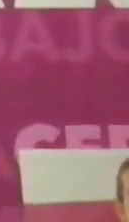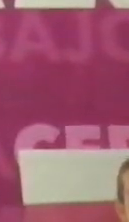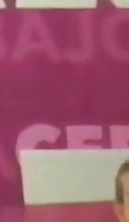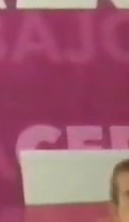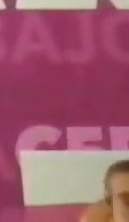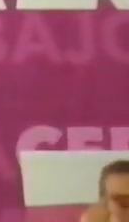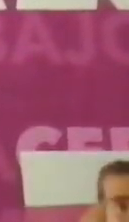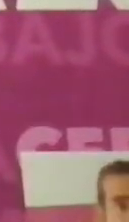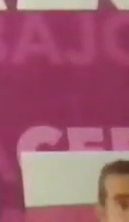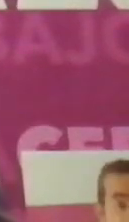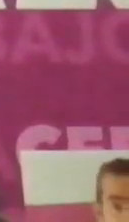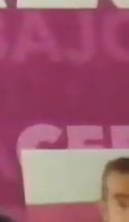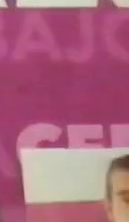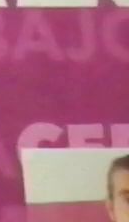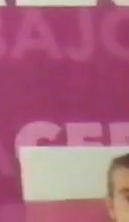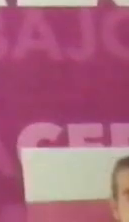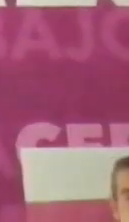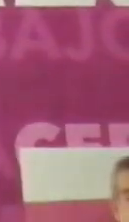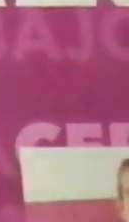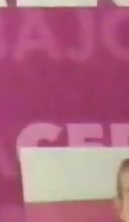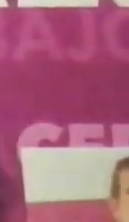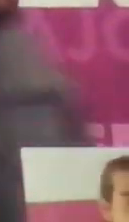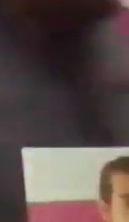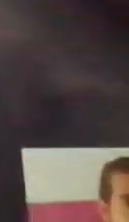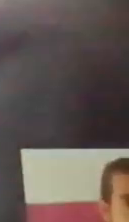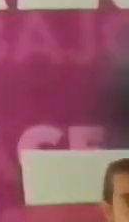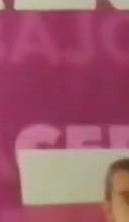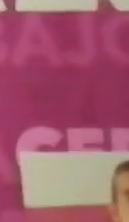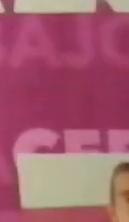de las intervenciones del día de hoy. Adelante, Ernesto.